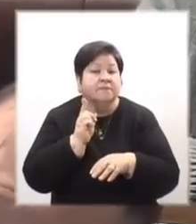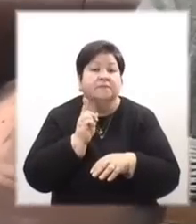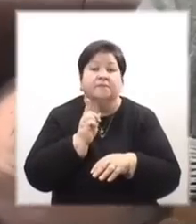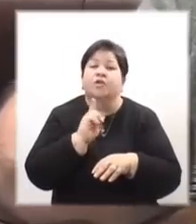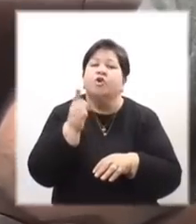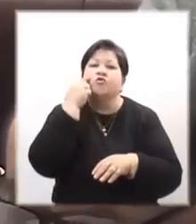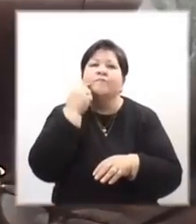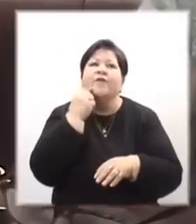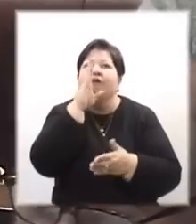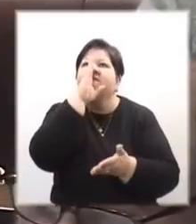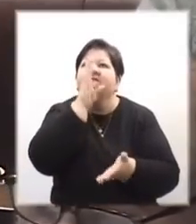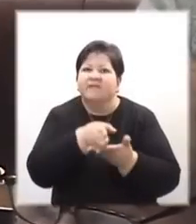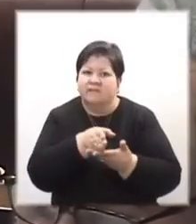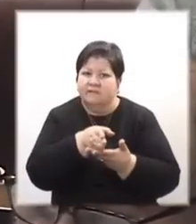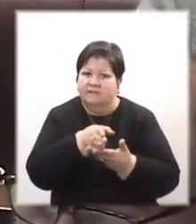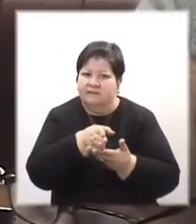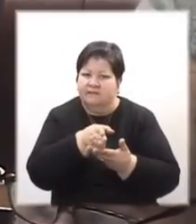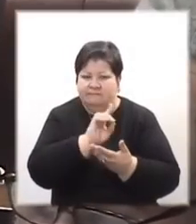y no como número final.